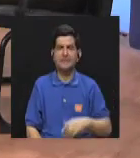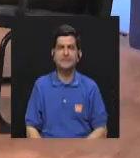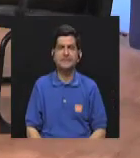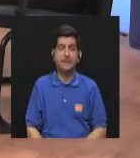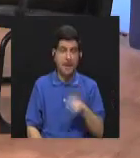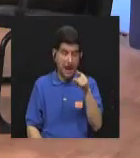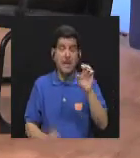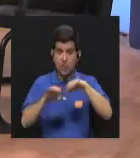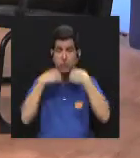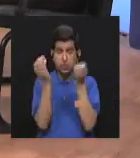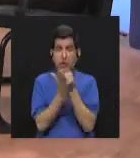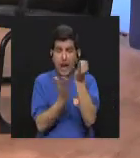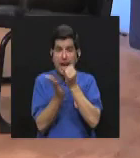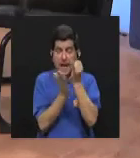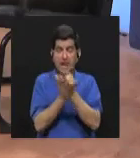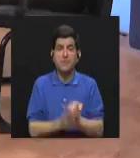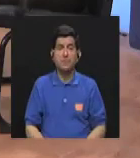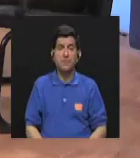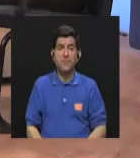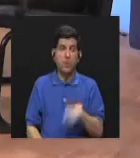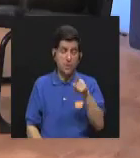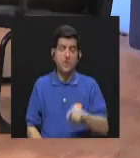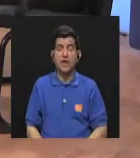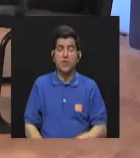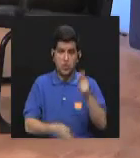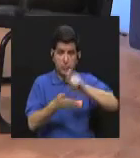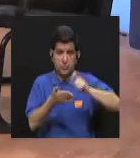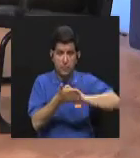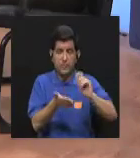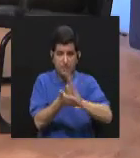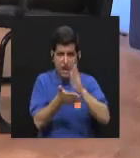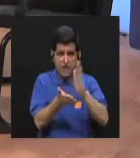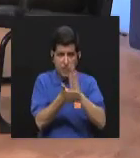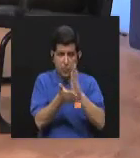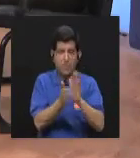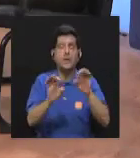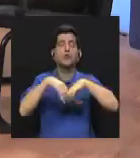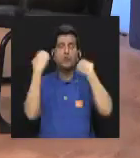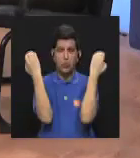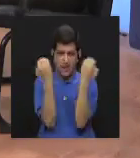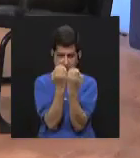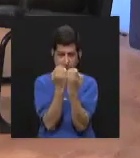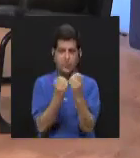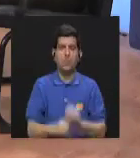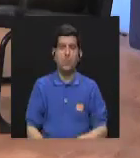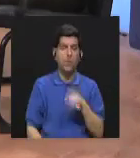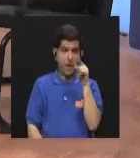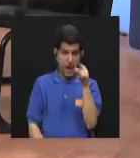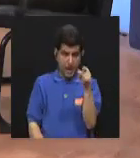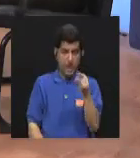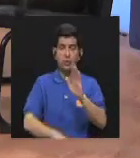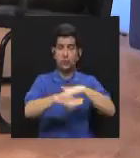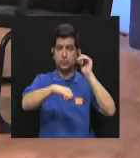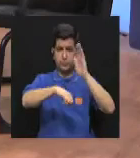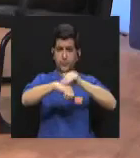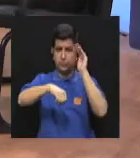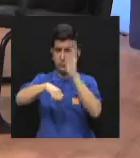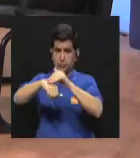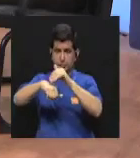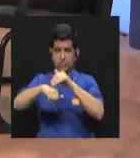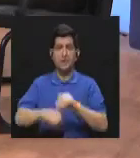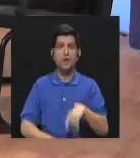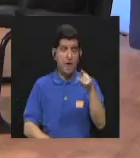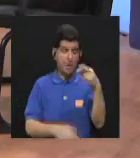Ellos son el equipo de investigación y firman la publicación como equipo de investigación. Claro. Entonces, ellos se hacían la convocatoria. Ellos eran